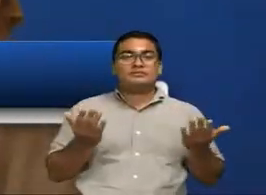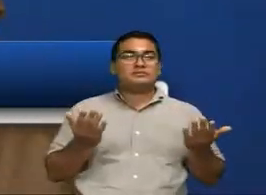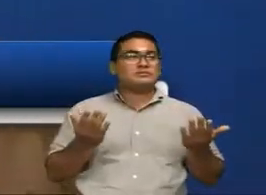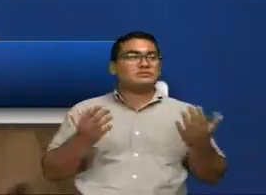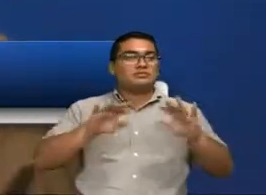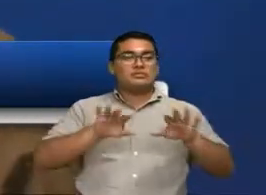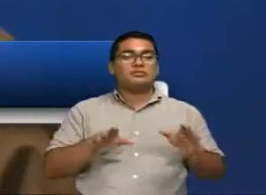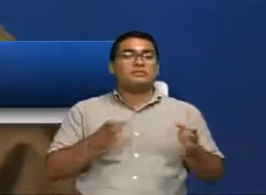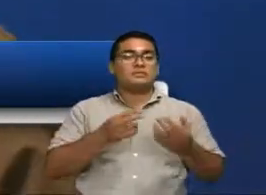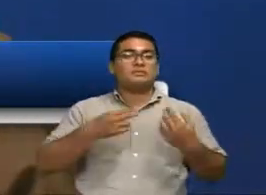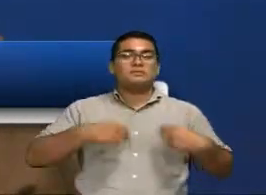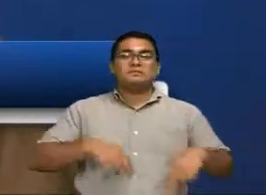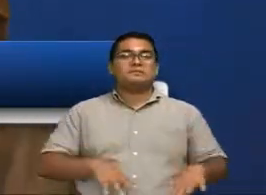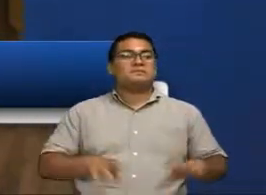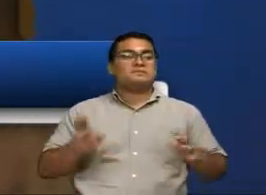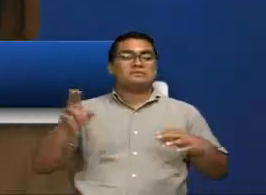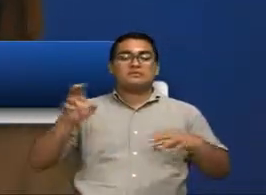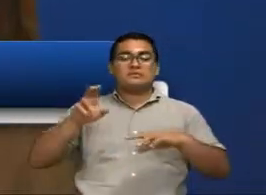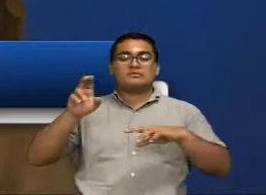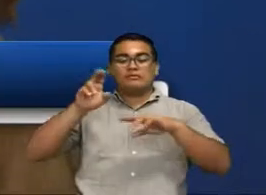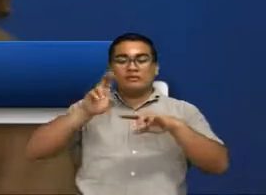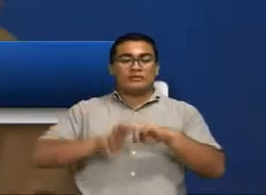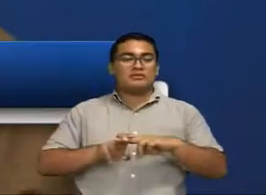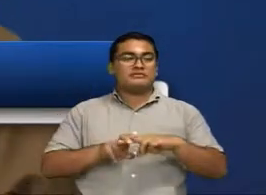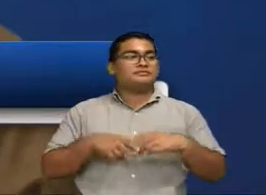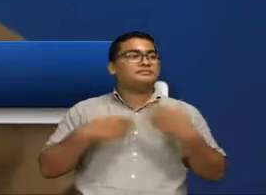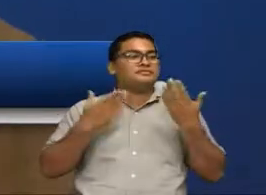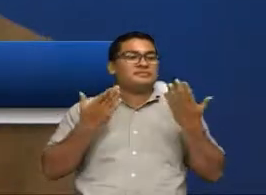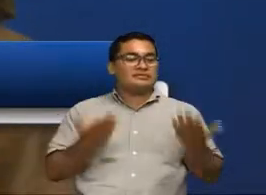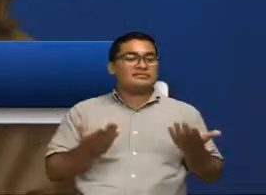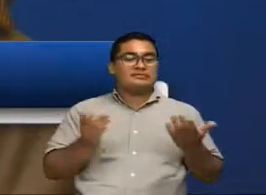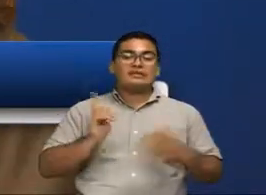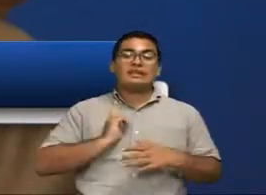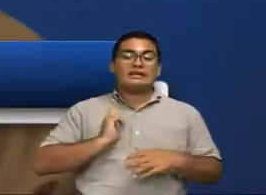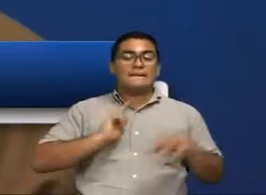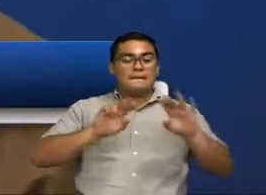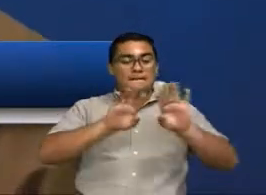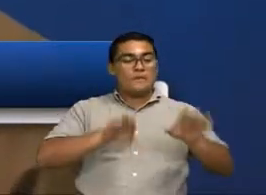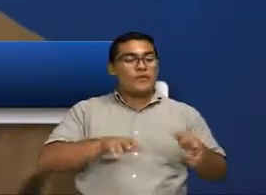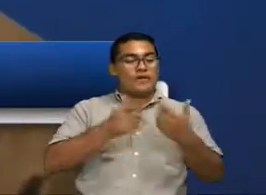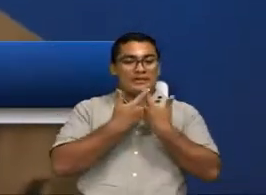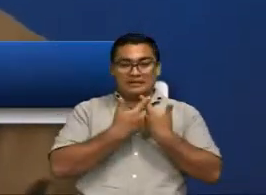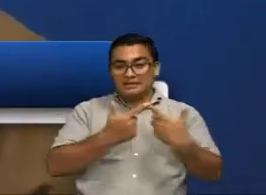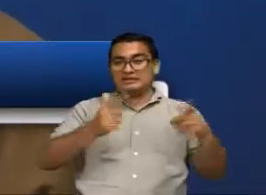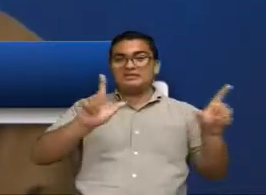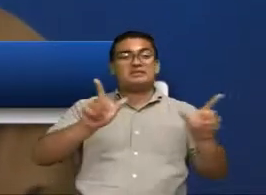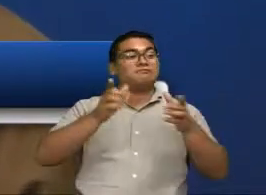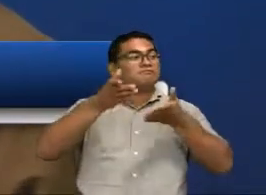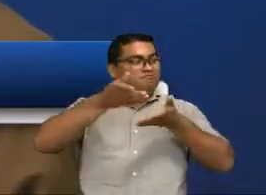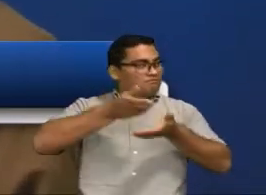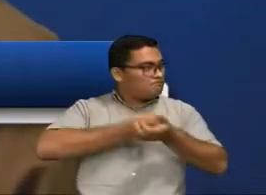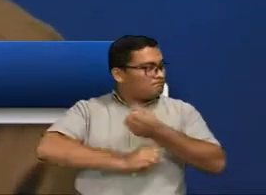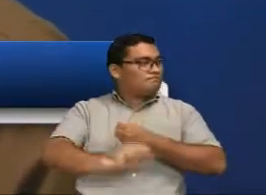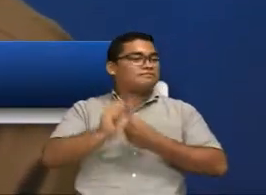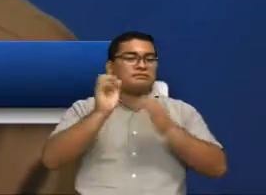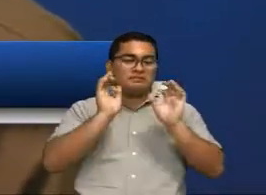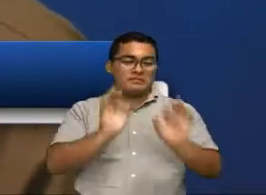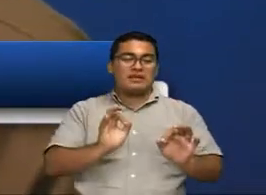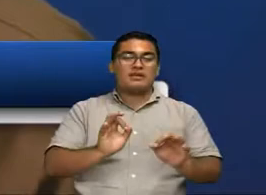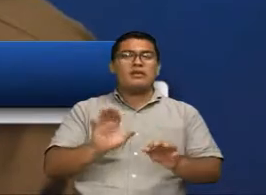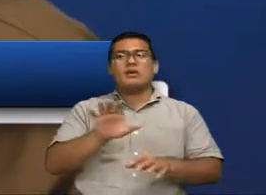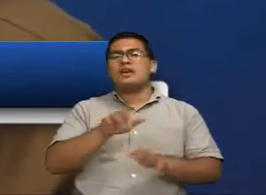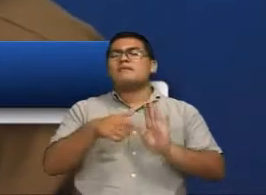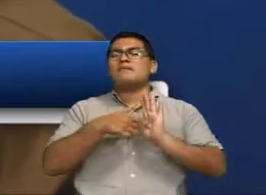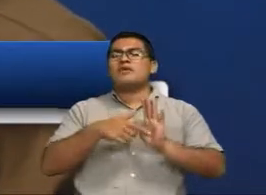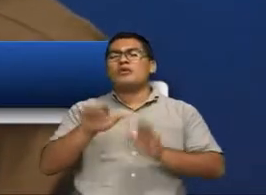deambulando, sentándose, entonces ella tiene libertad hasta la hora de nacimiento. Ahora, ¿qué otro tipo de posiciones